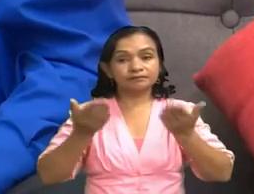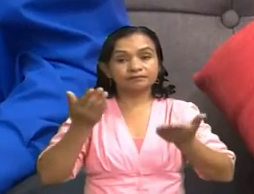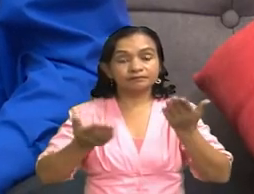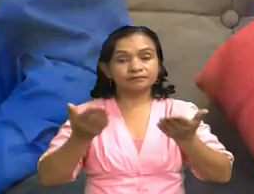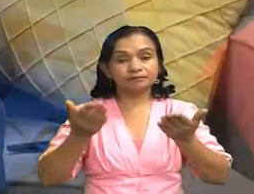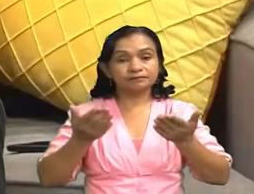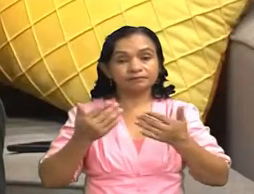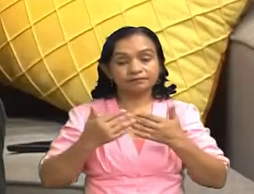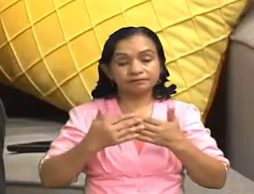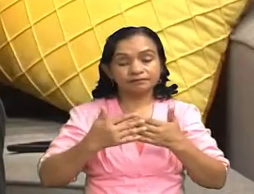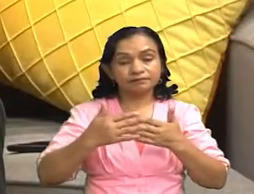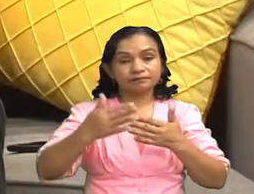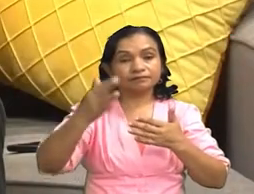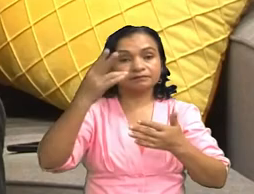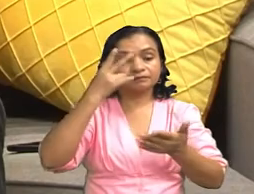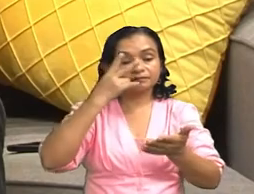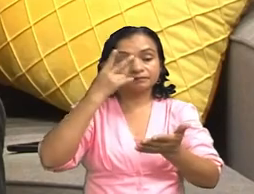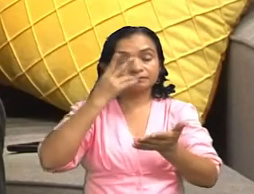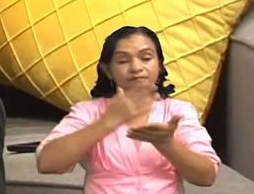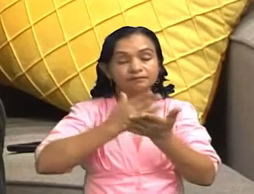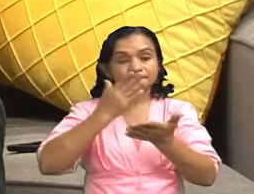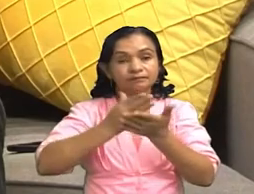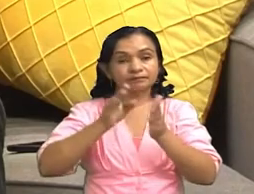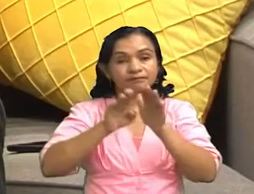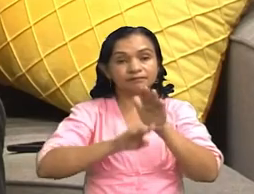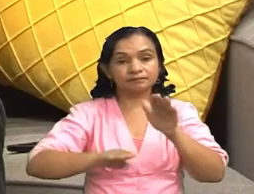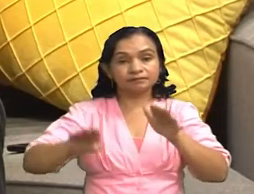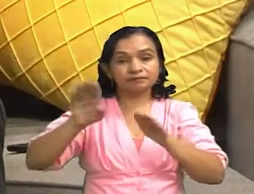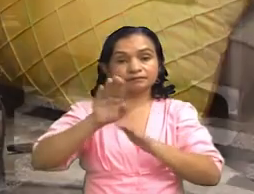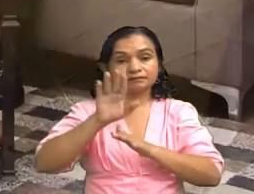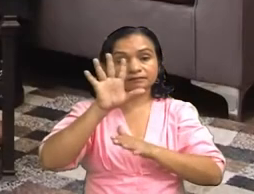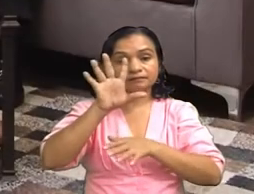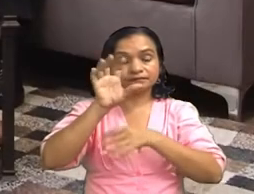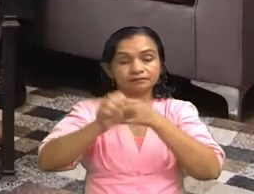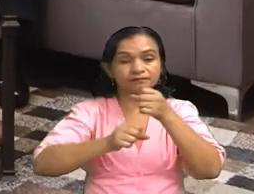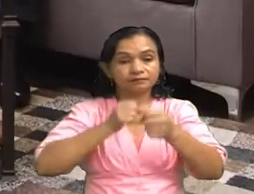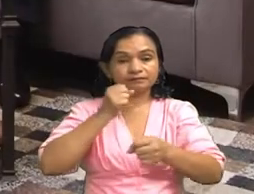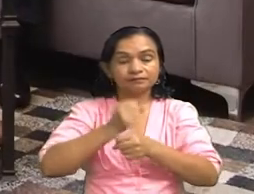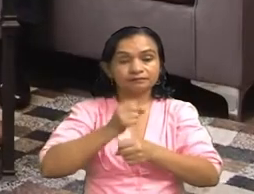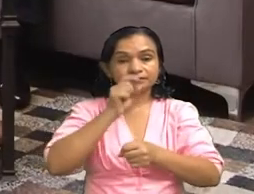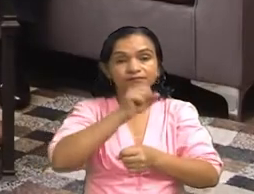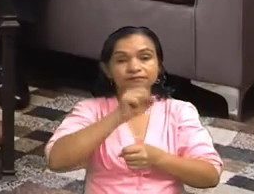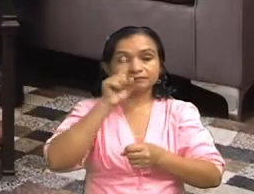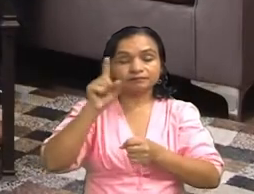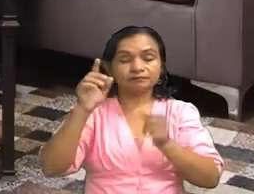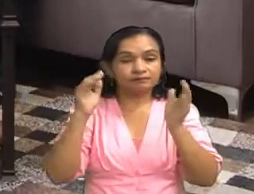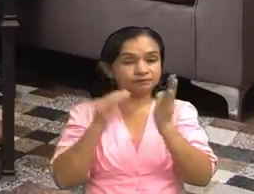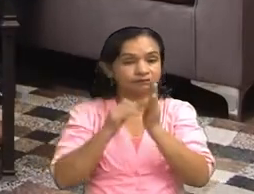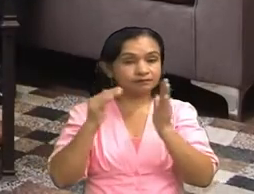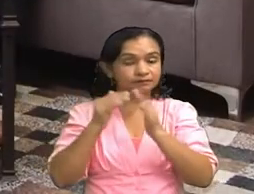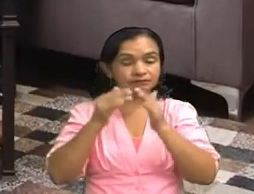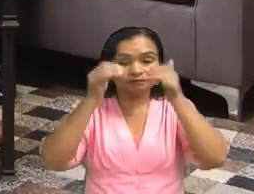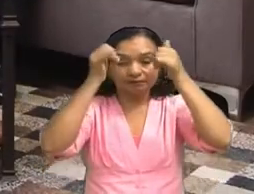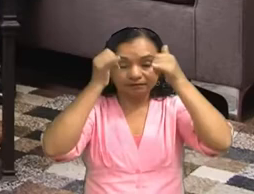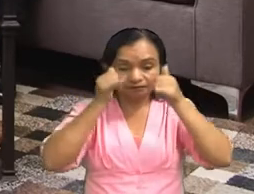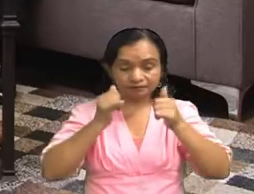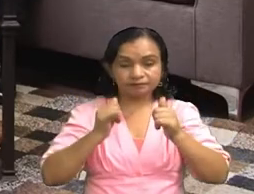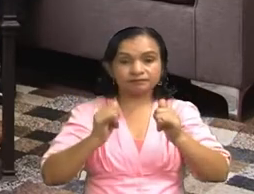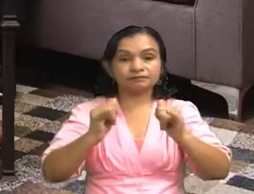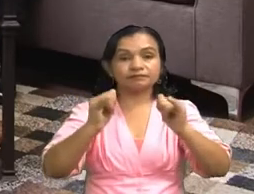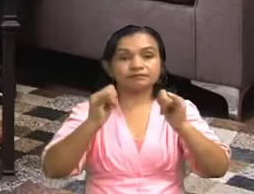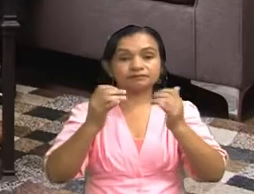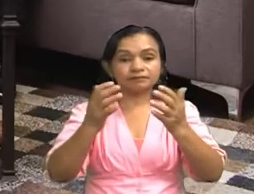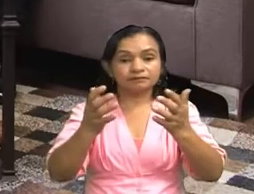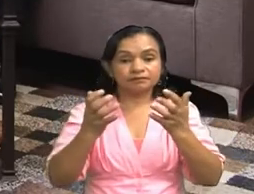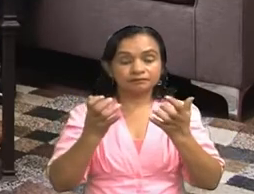hasta duplicar la cantidad en un término de 5 años. 11 millones. 11 millones de cabezas de ganado. Que ese es